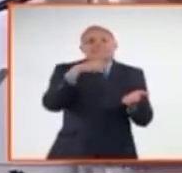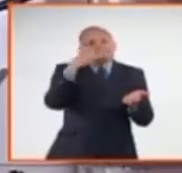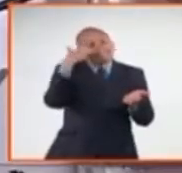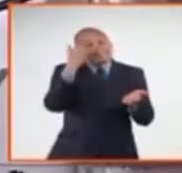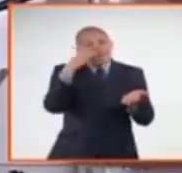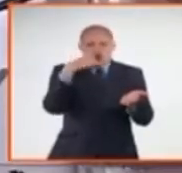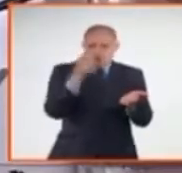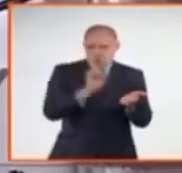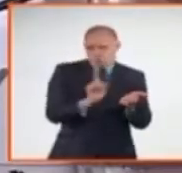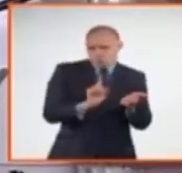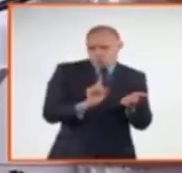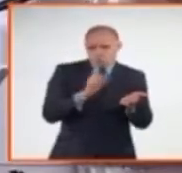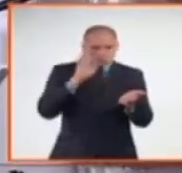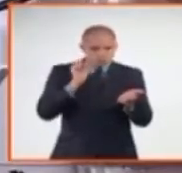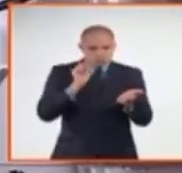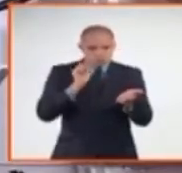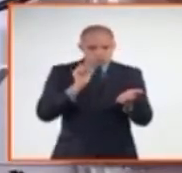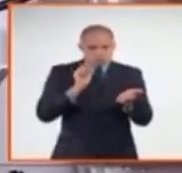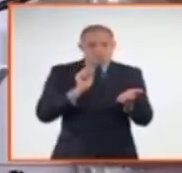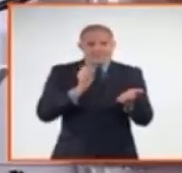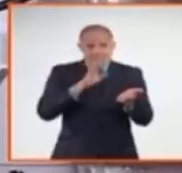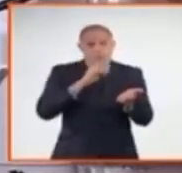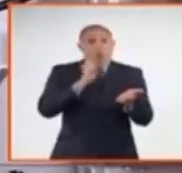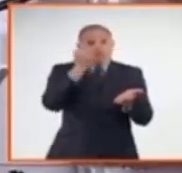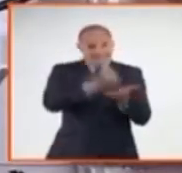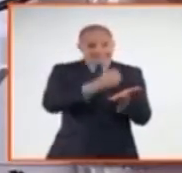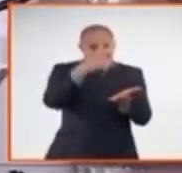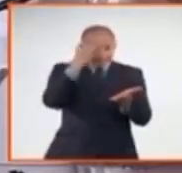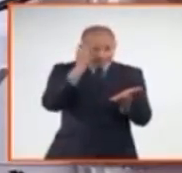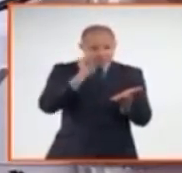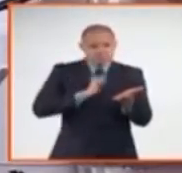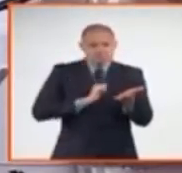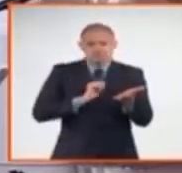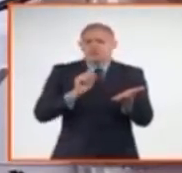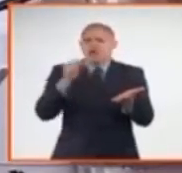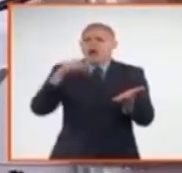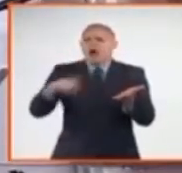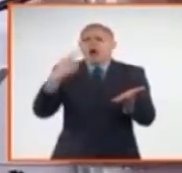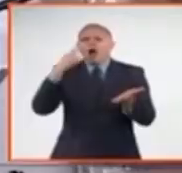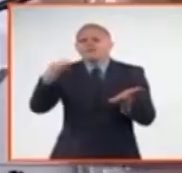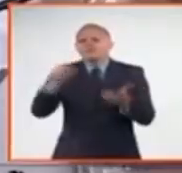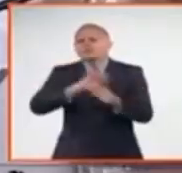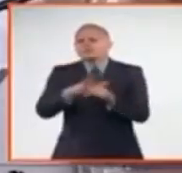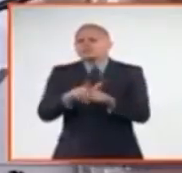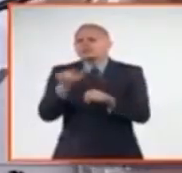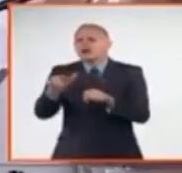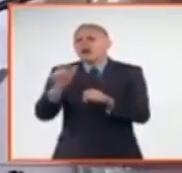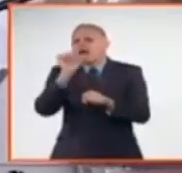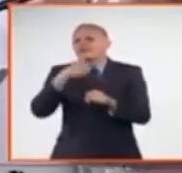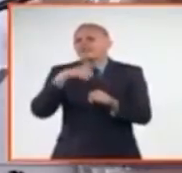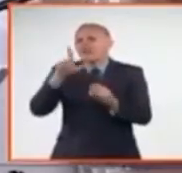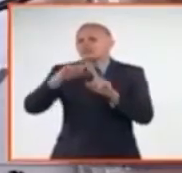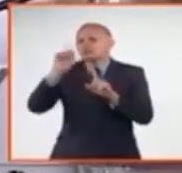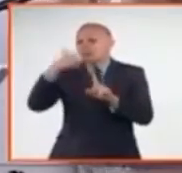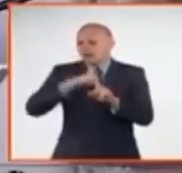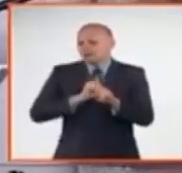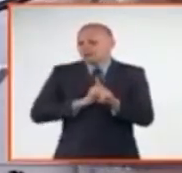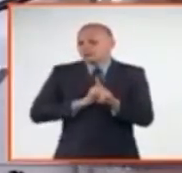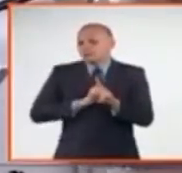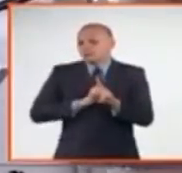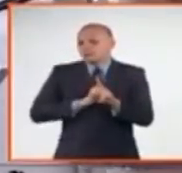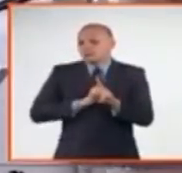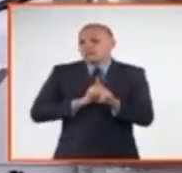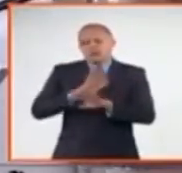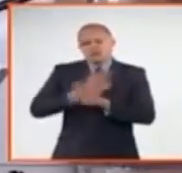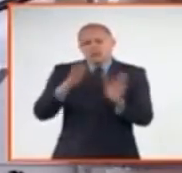de eficaces pero con esta cepa sea existen ya estas vacunas que se están usando ya hace